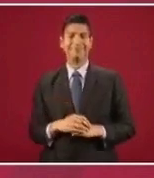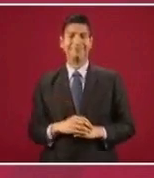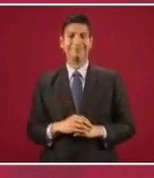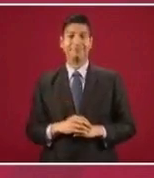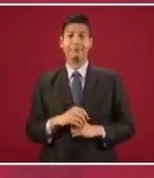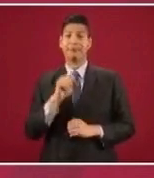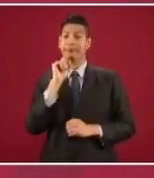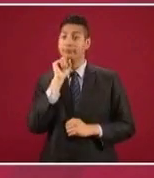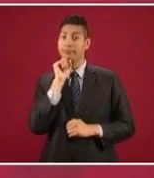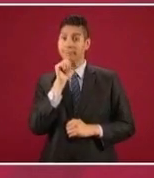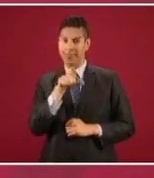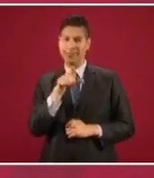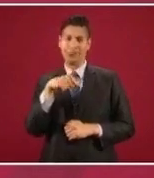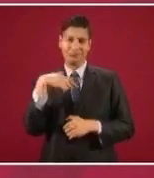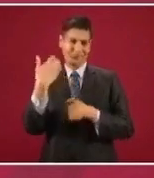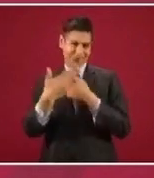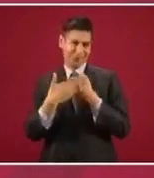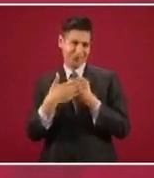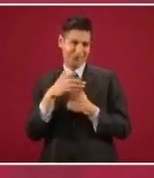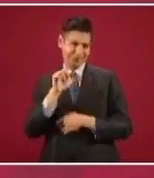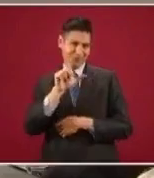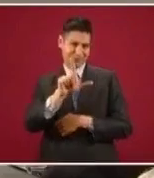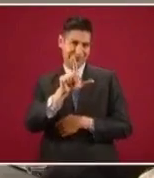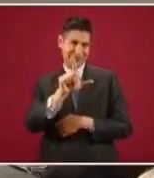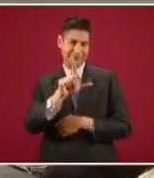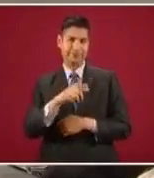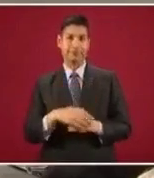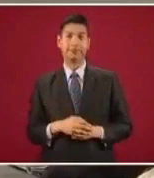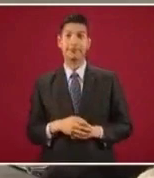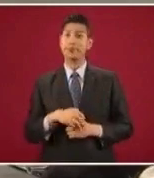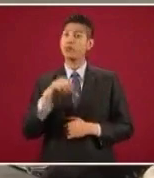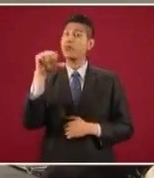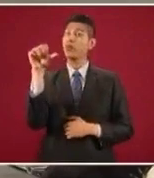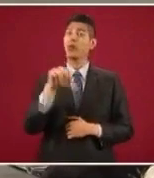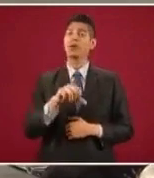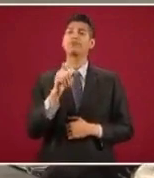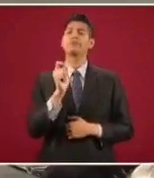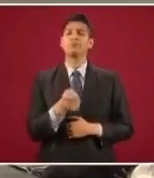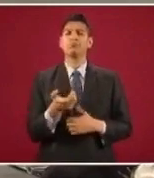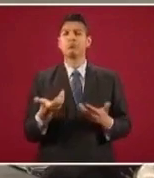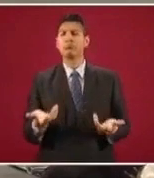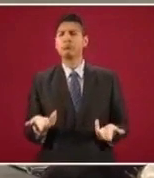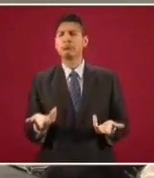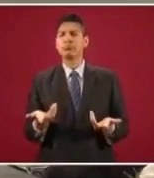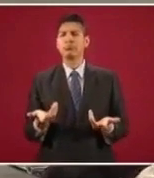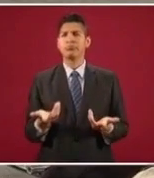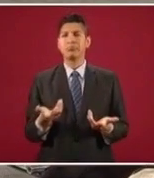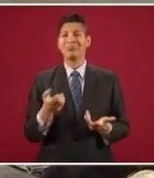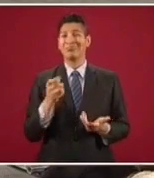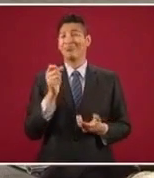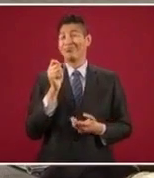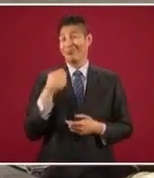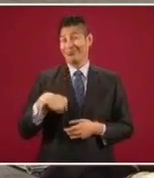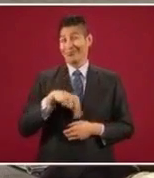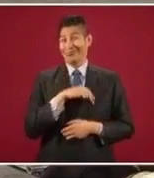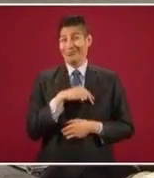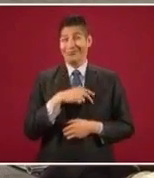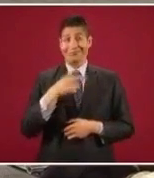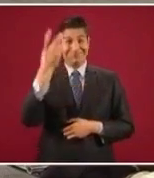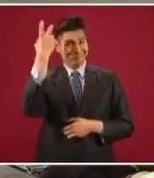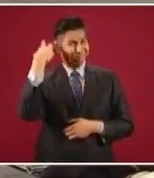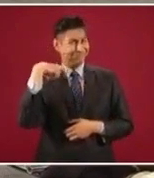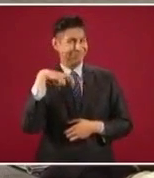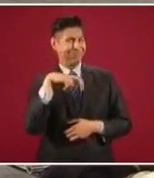Esto es para el lunes. Hoy, como vamos a viajar, vamos